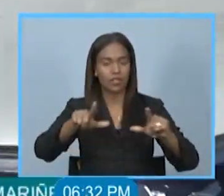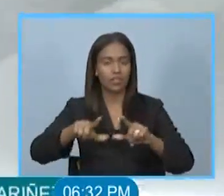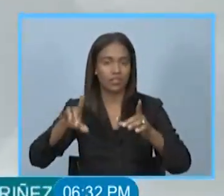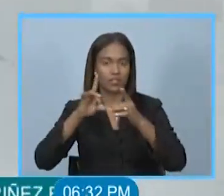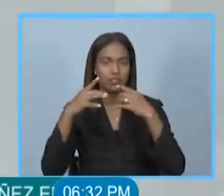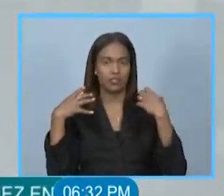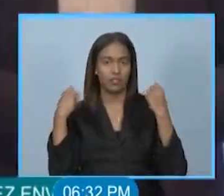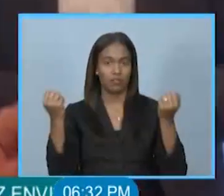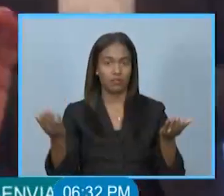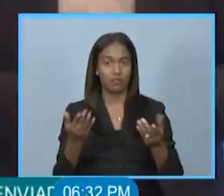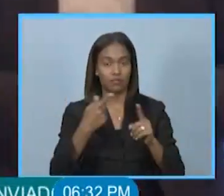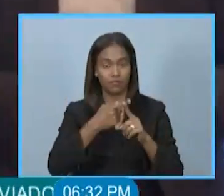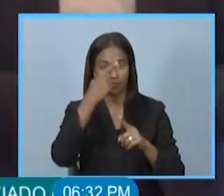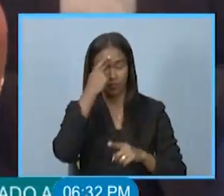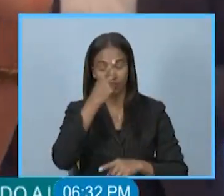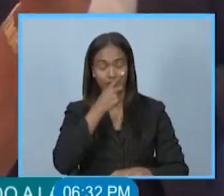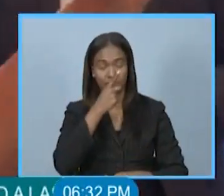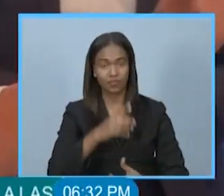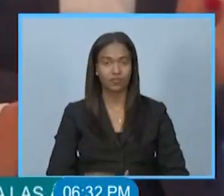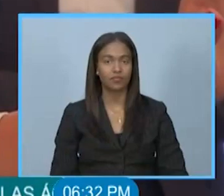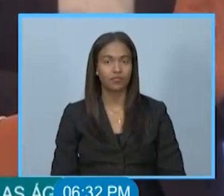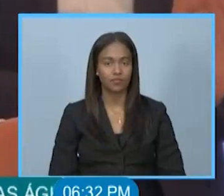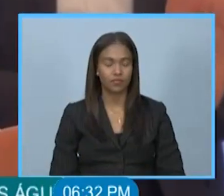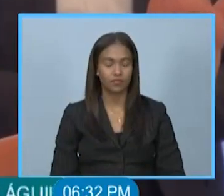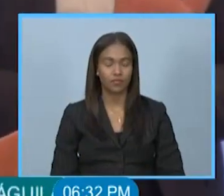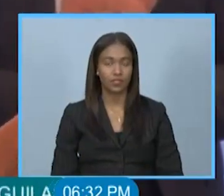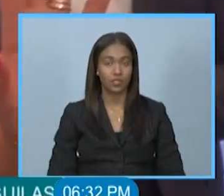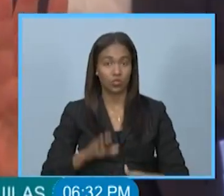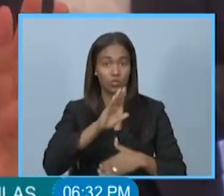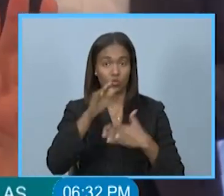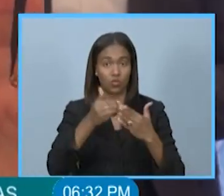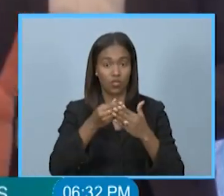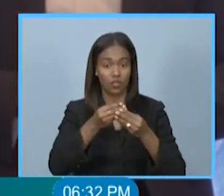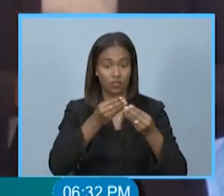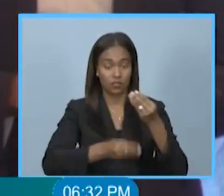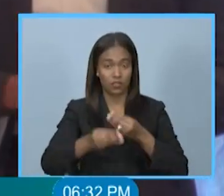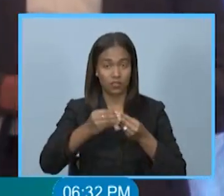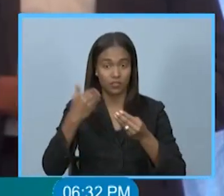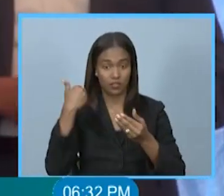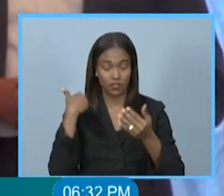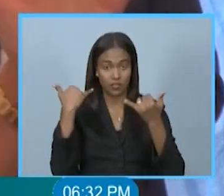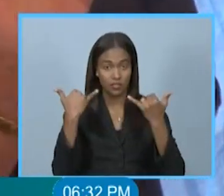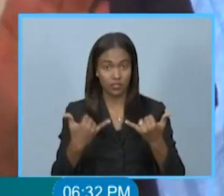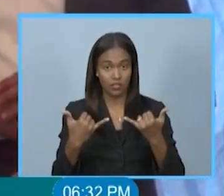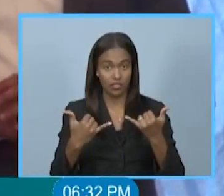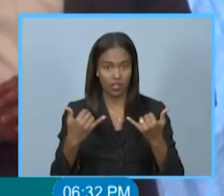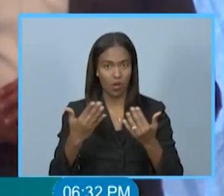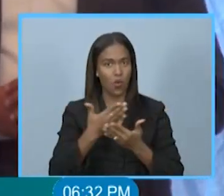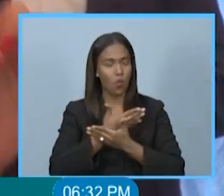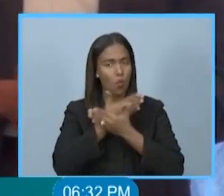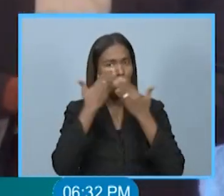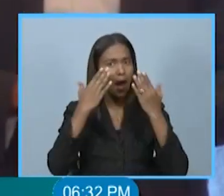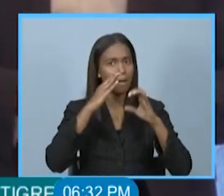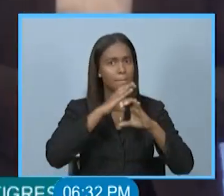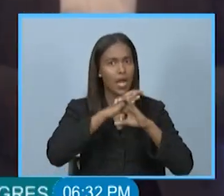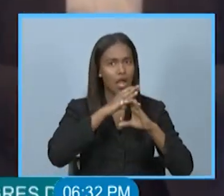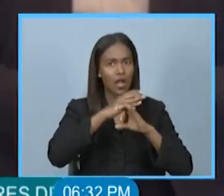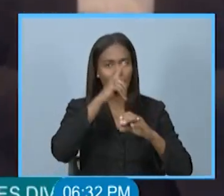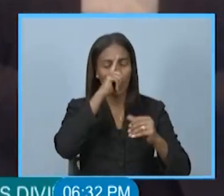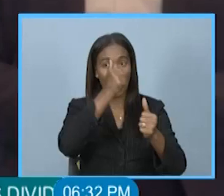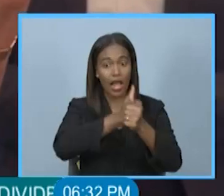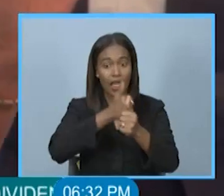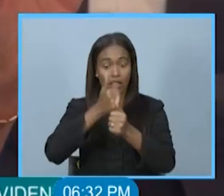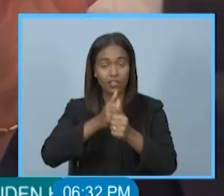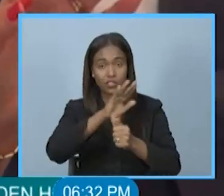del país los recursos que contábamos en este caso ni siquiera con vehículos para cada una